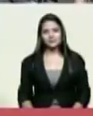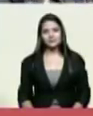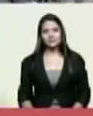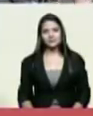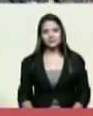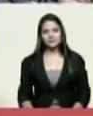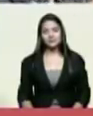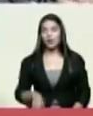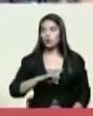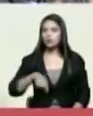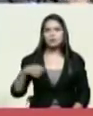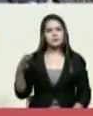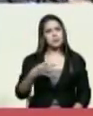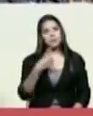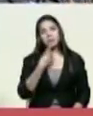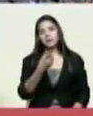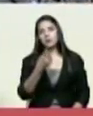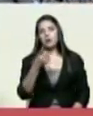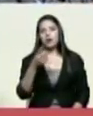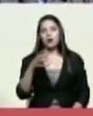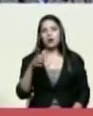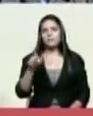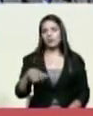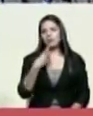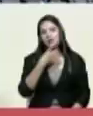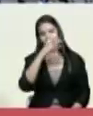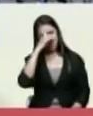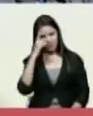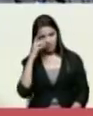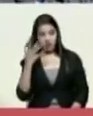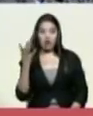uno siempre dice, y la gente pudiera decir, Diosdado,